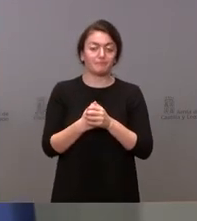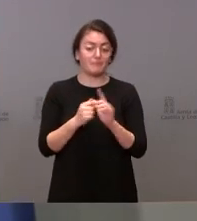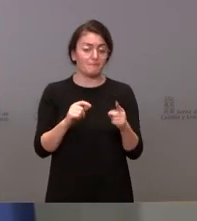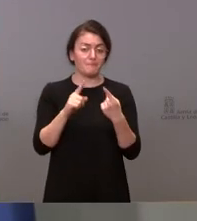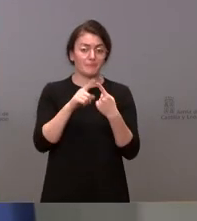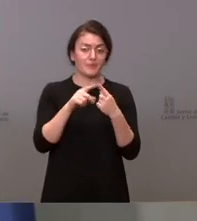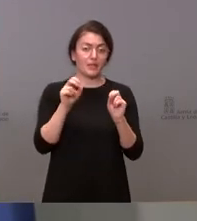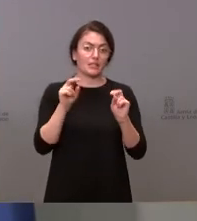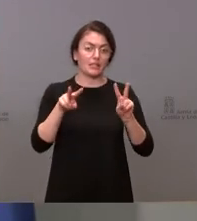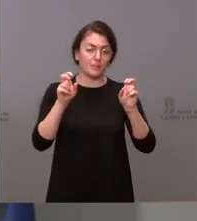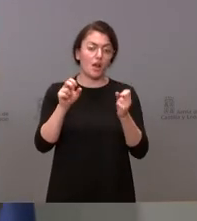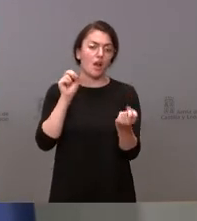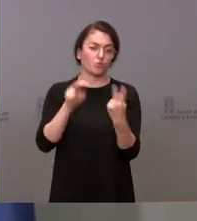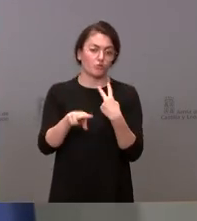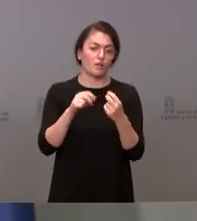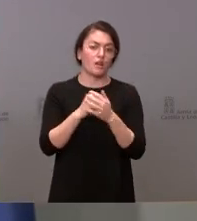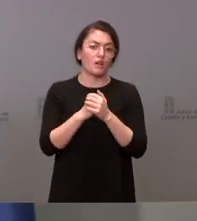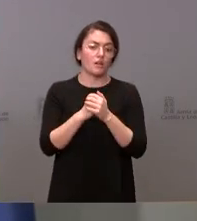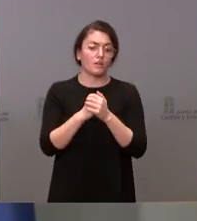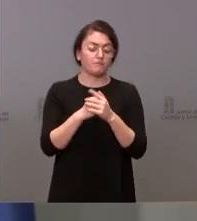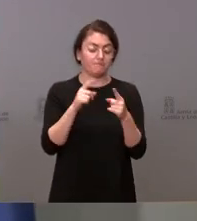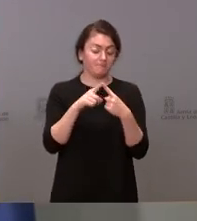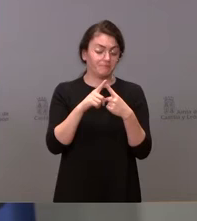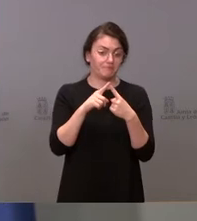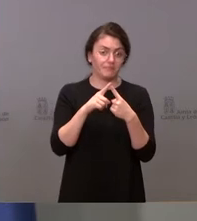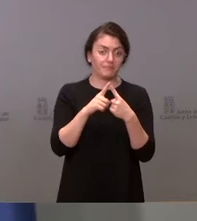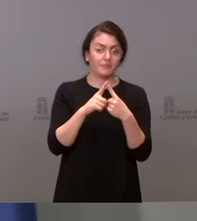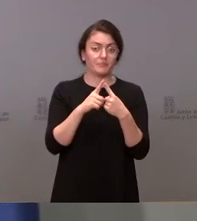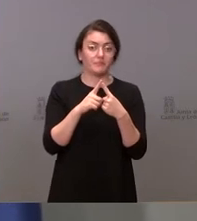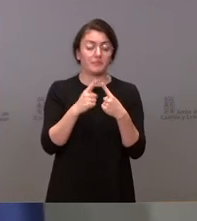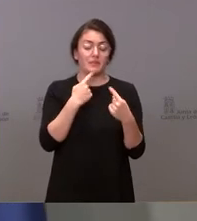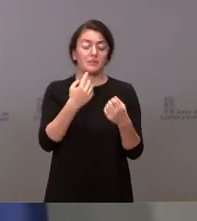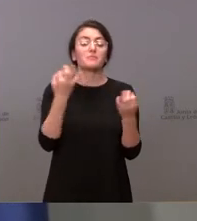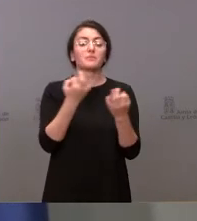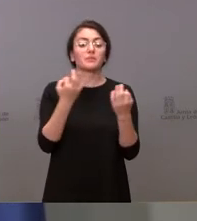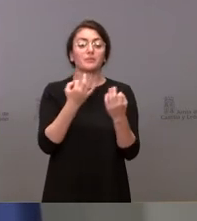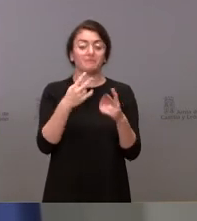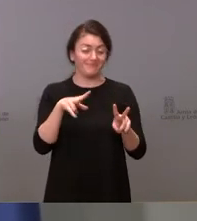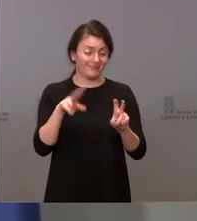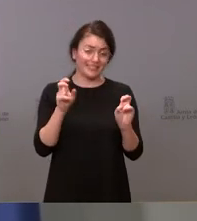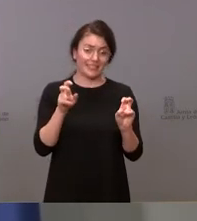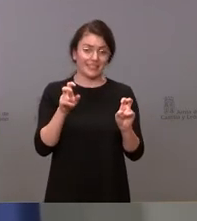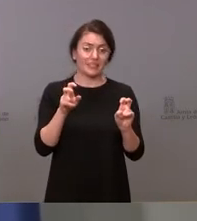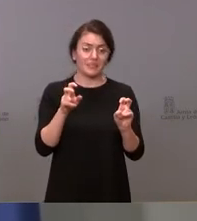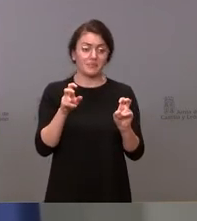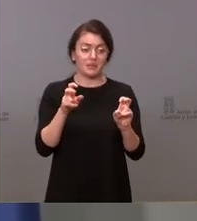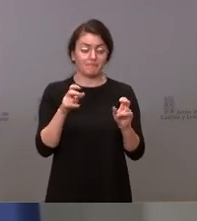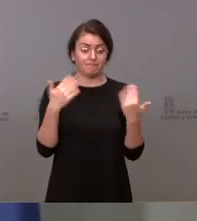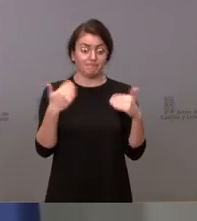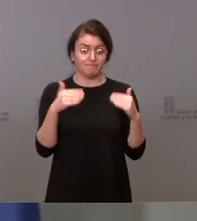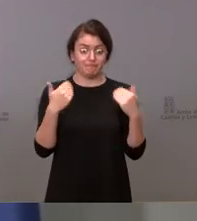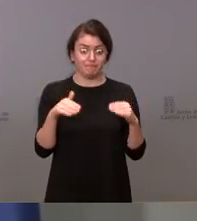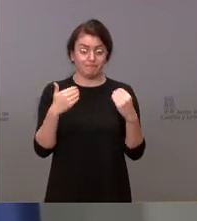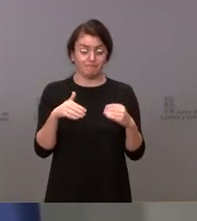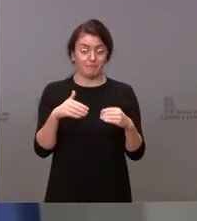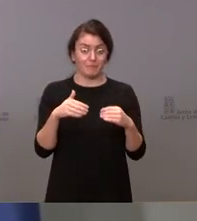primer asunto, ¿no? El primer asunto, lo primero que tenemos que decir es que es un asunto absolutamente sorprendente, ¿no?